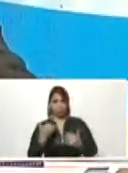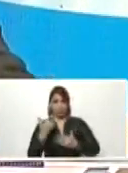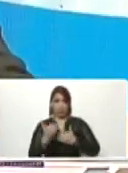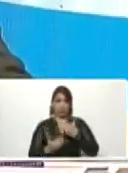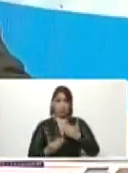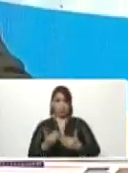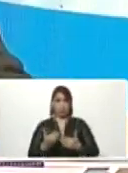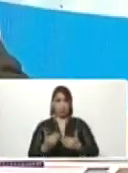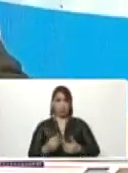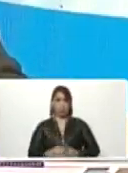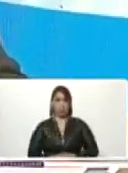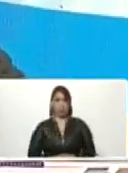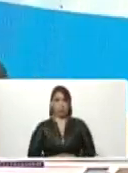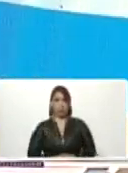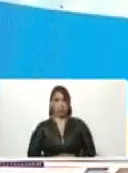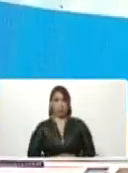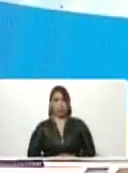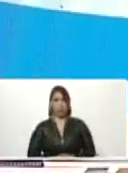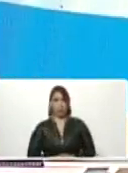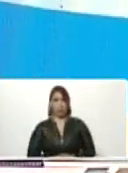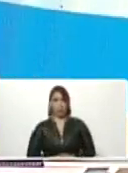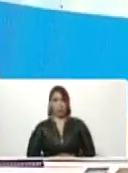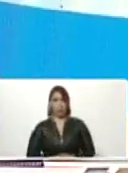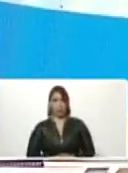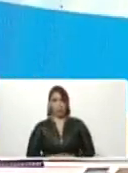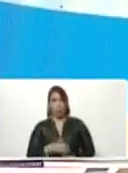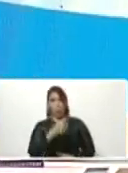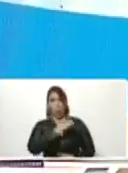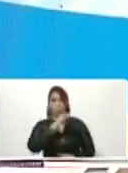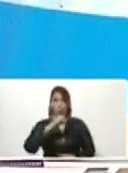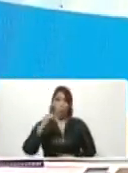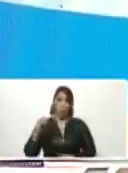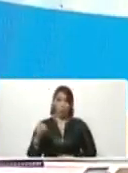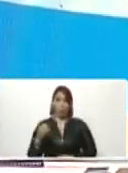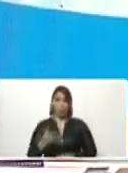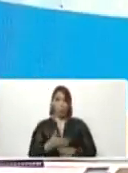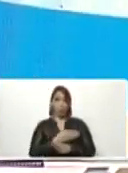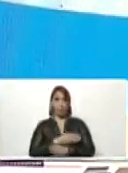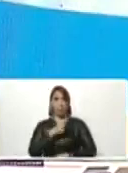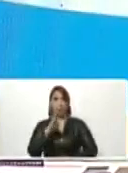de embullición desde el Orinoco, mucho antes de Boyacá,